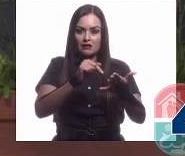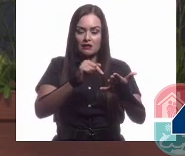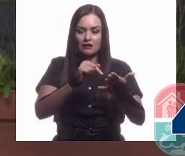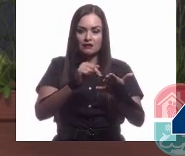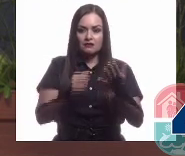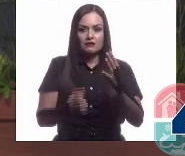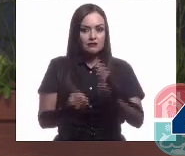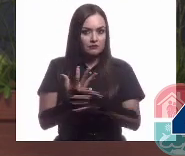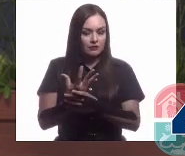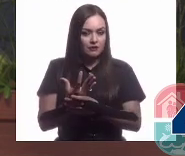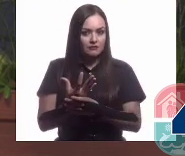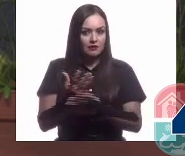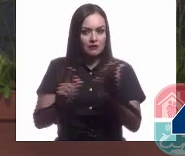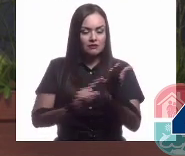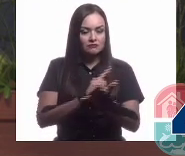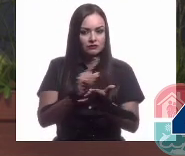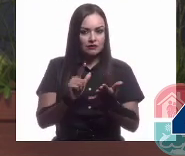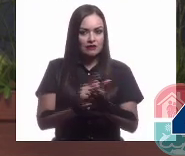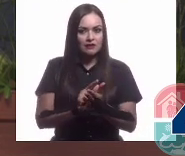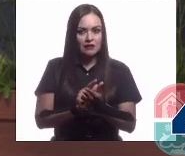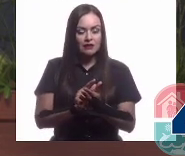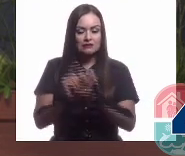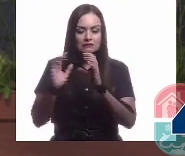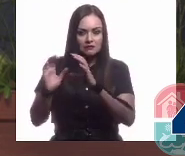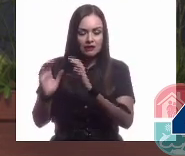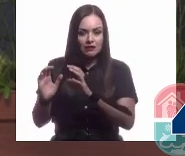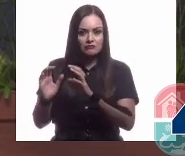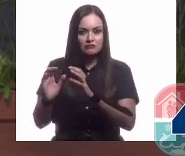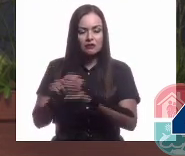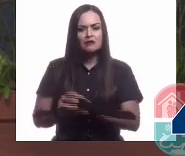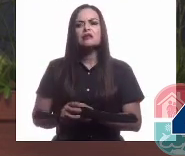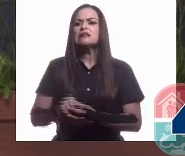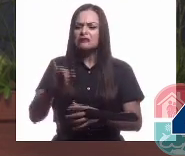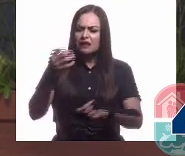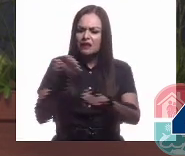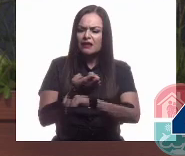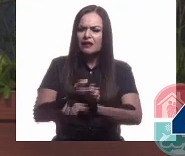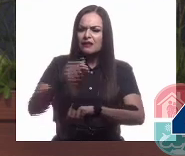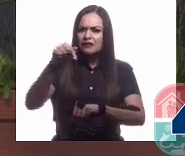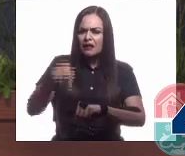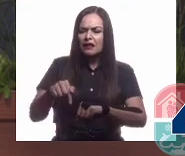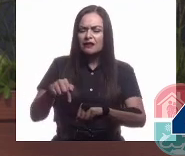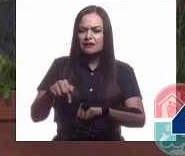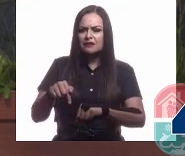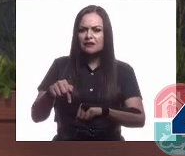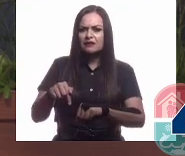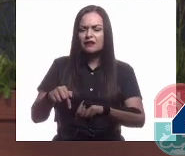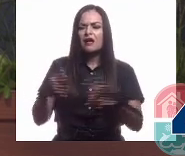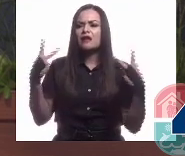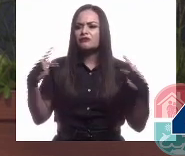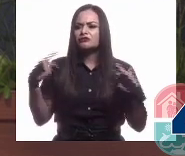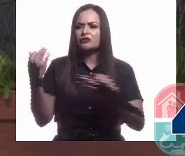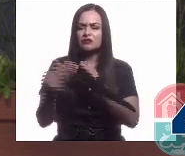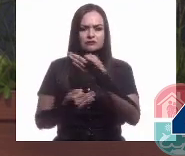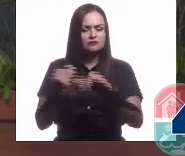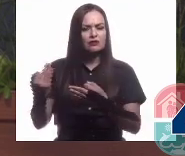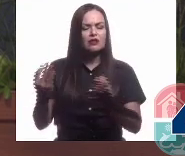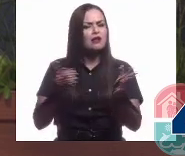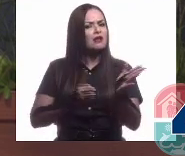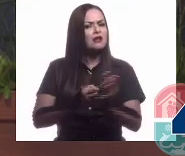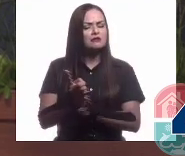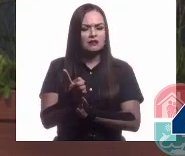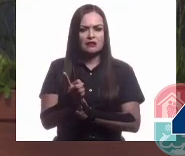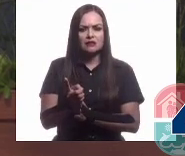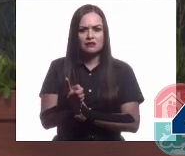integral de riesgos consensada. Busquemos que nuestro Estado garantice a todas y a todos el derecho